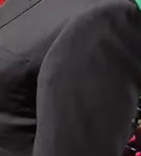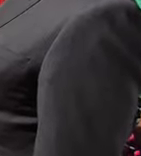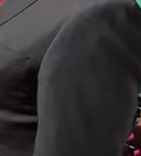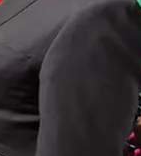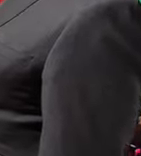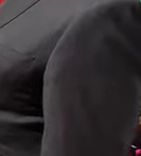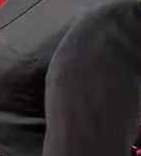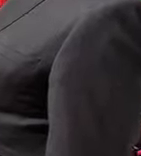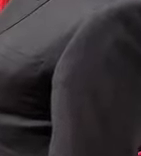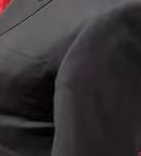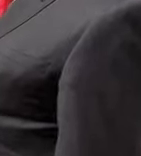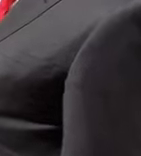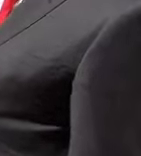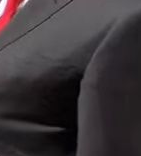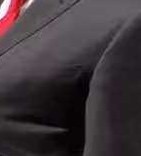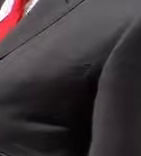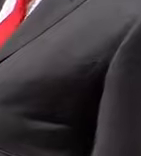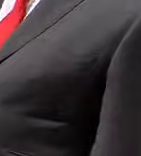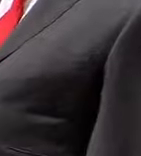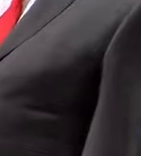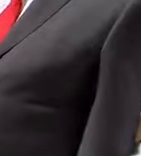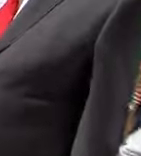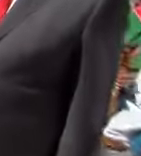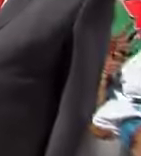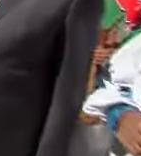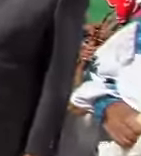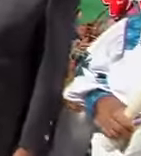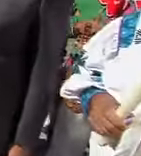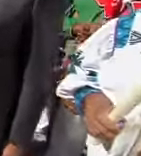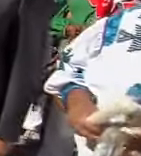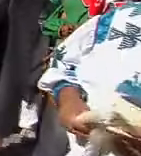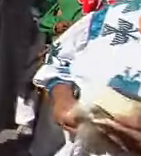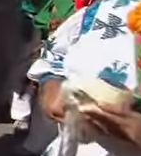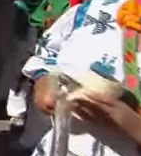señor presidente. Gracias. Gracias.